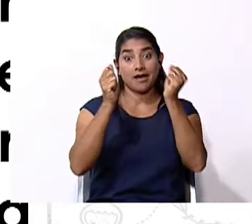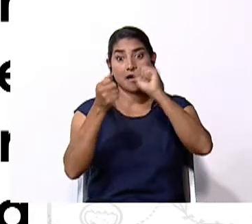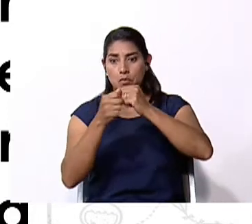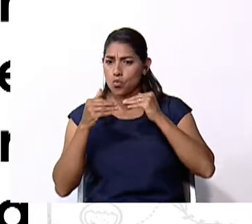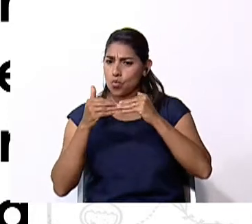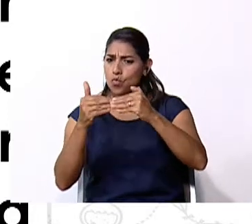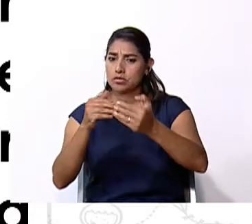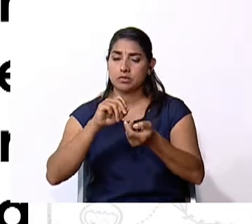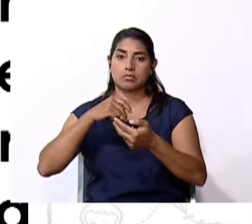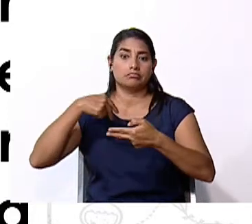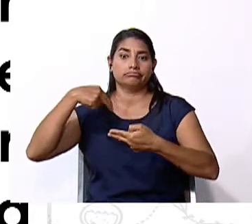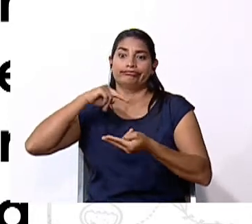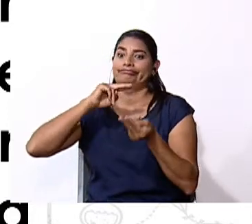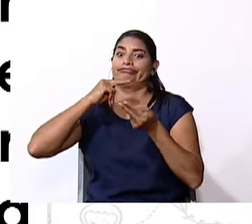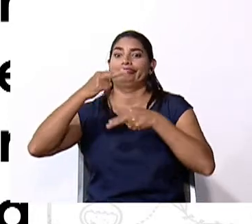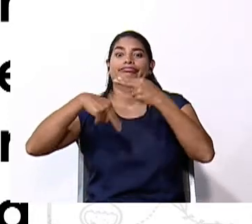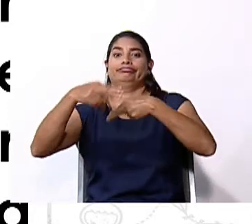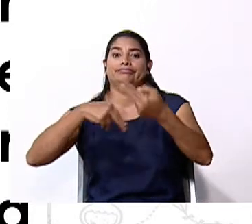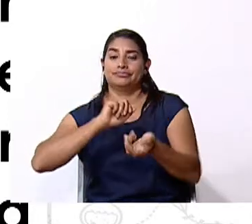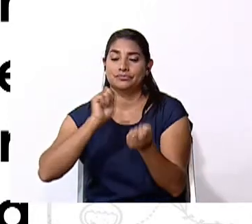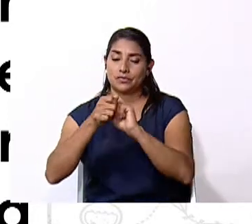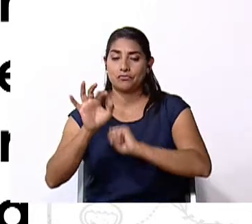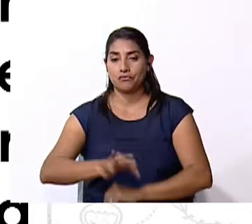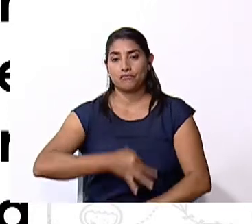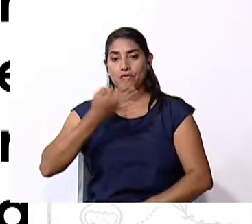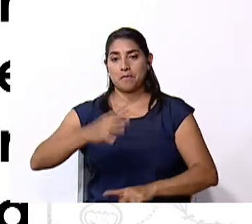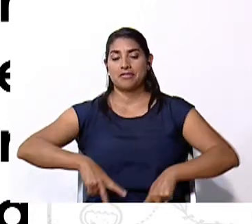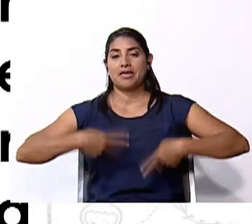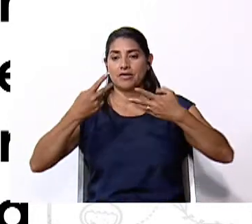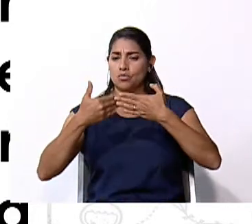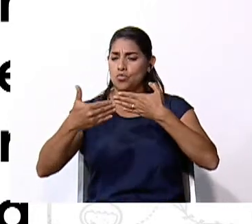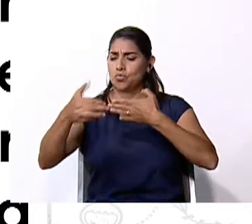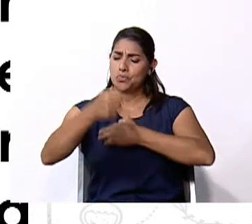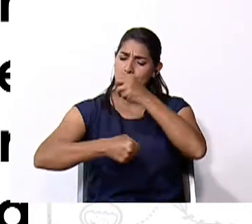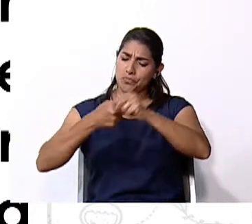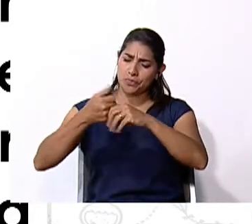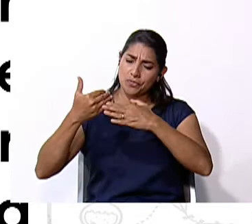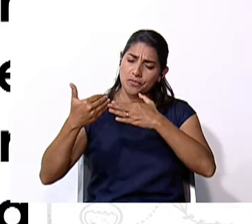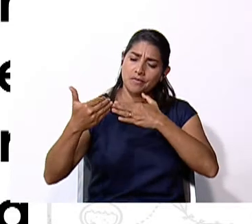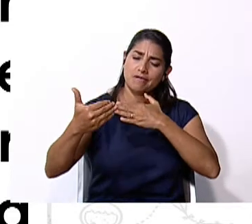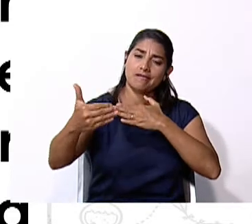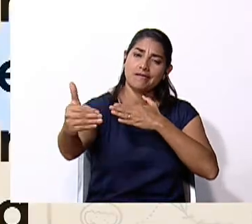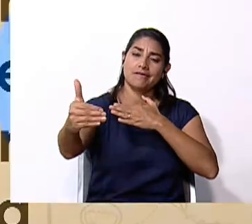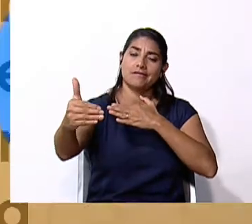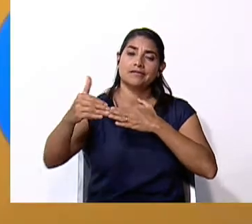seguirán revolucionando nuestra manera de vida en las próximas décadas.